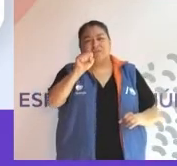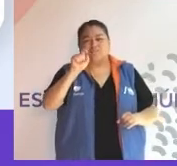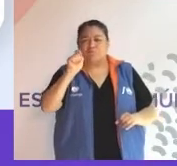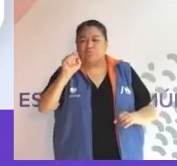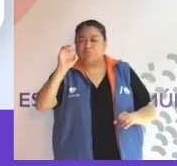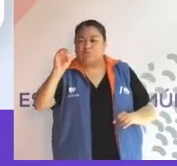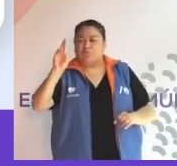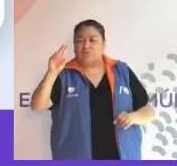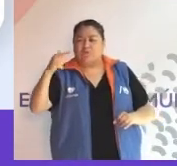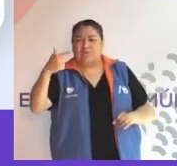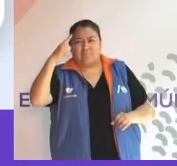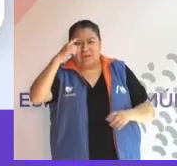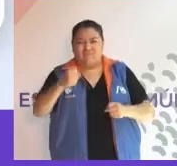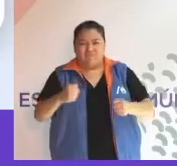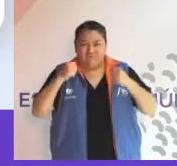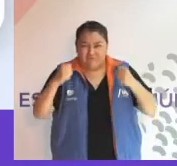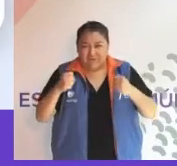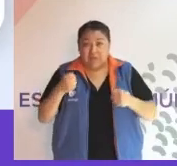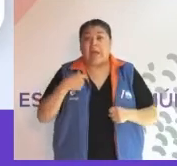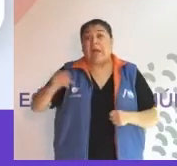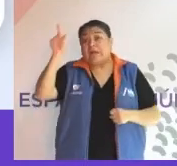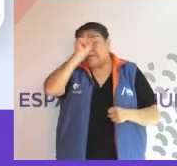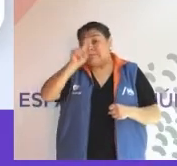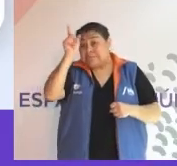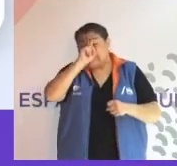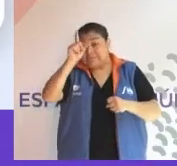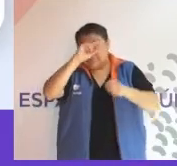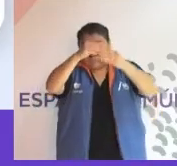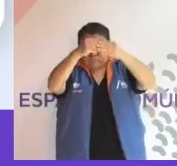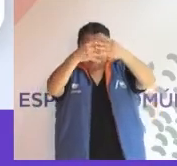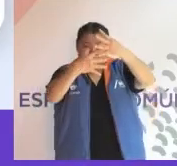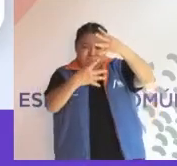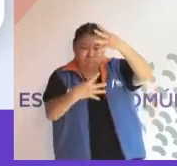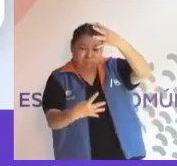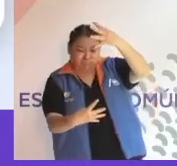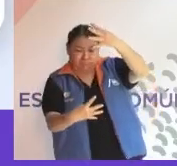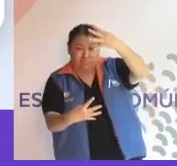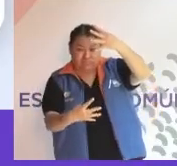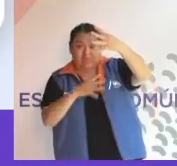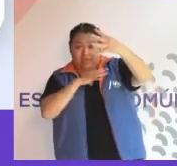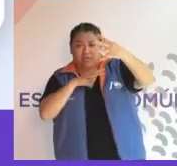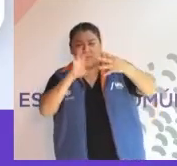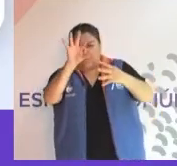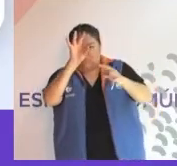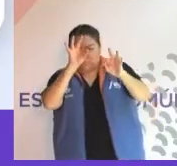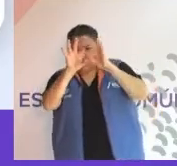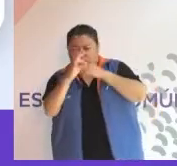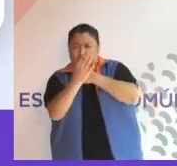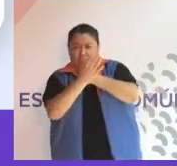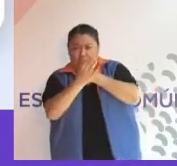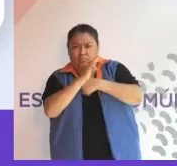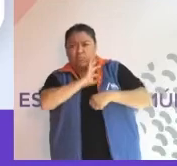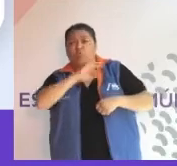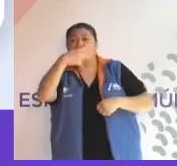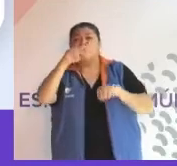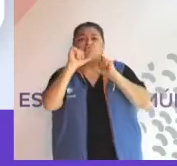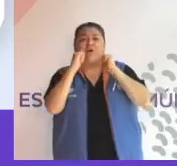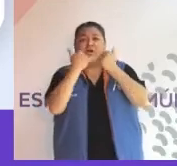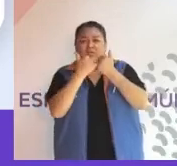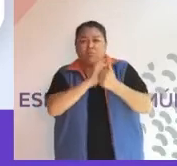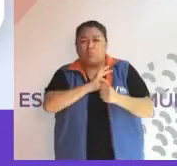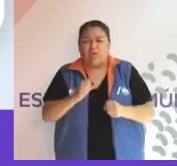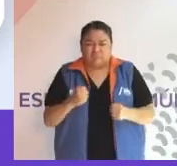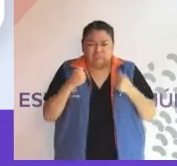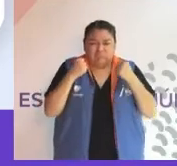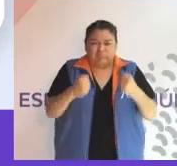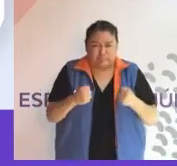rutasparafortalecer.org y hay un chorro de posibilidades de herramientas que pueden ustedes utilizar de manera gratuita para que las organizaciones las